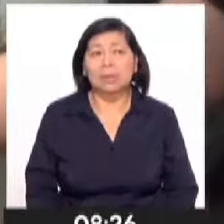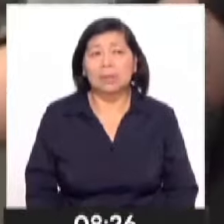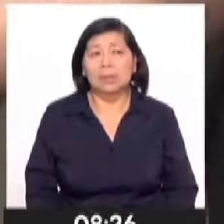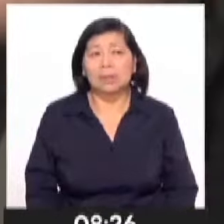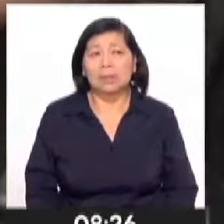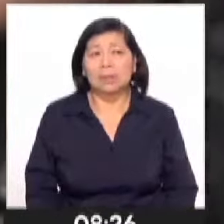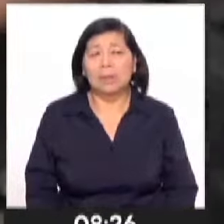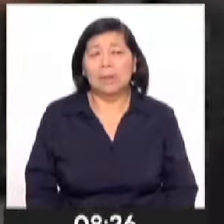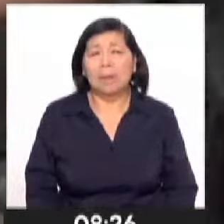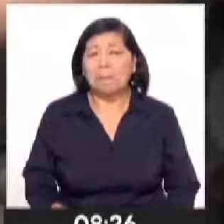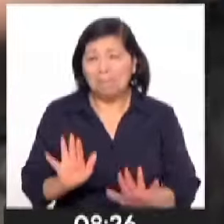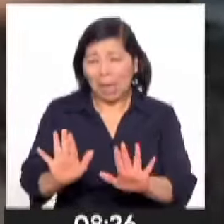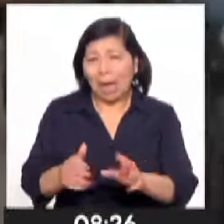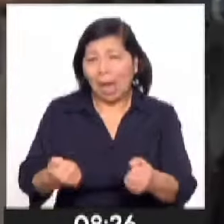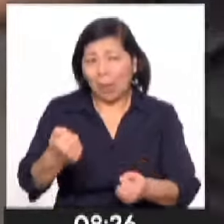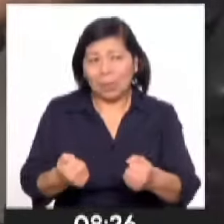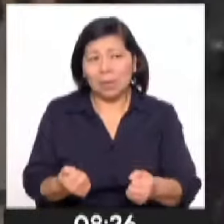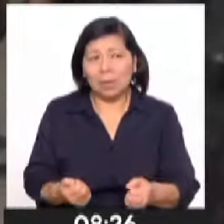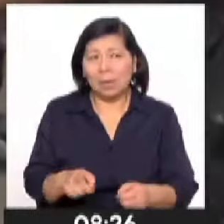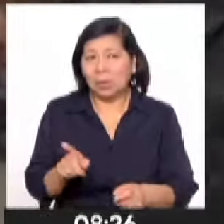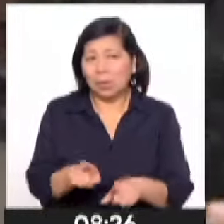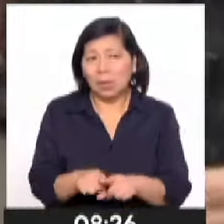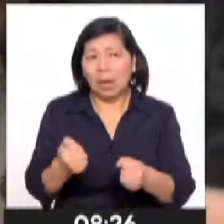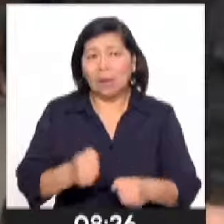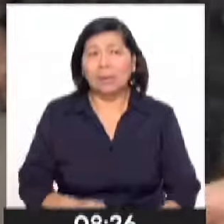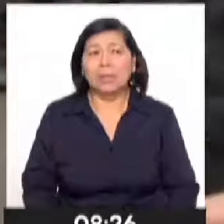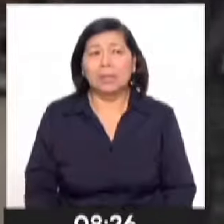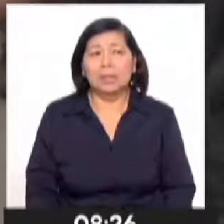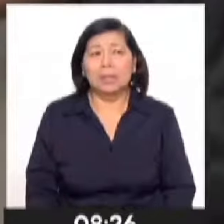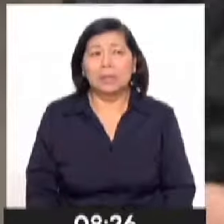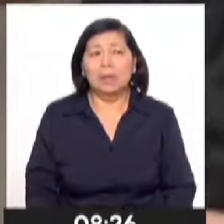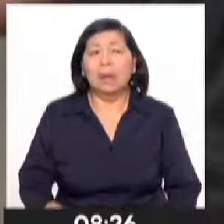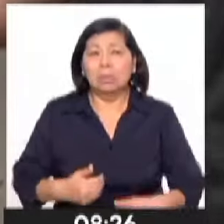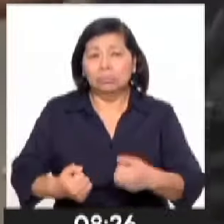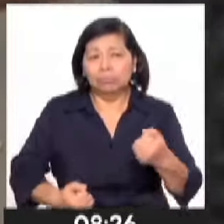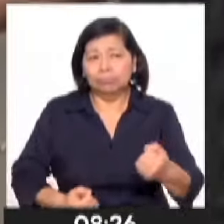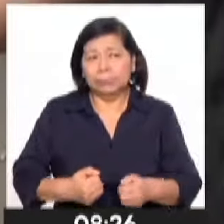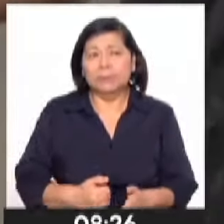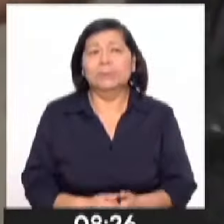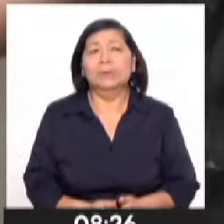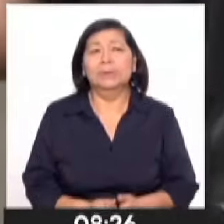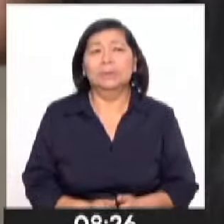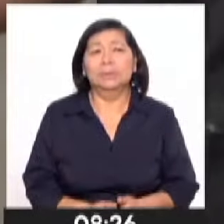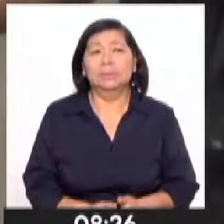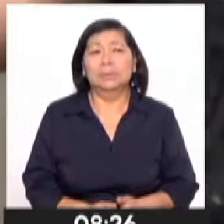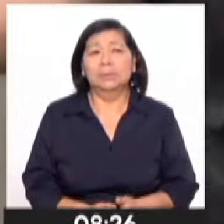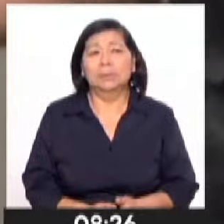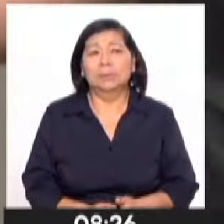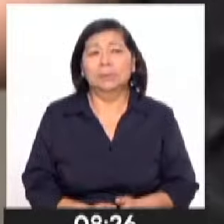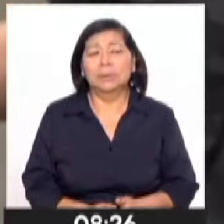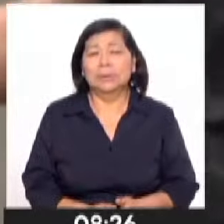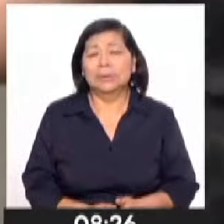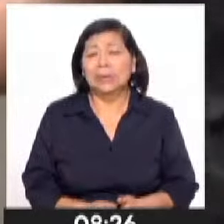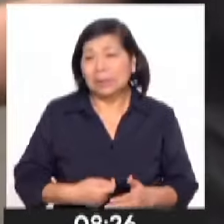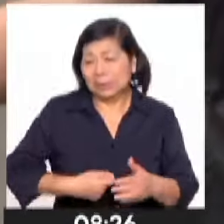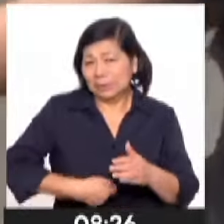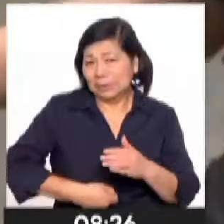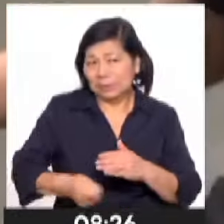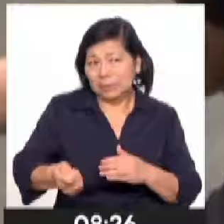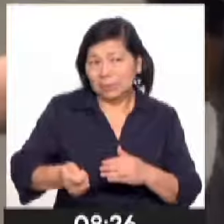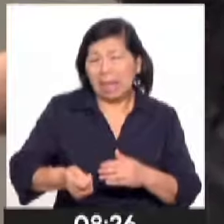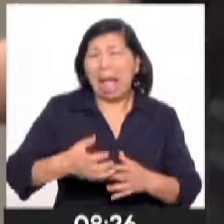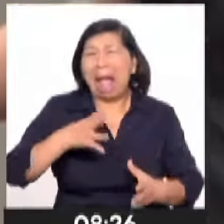que pague el carro. Y como mi pareja no quiso pagar el carro, siguió avanzando. Entonces, ahí es donde ellos se agarran y le empezaron